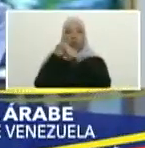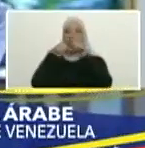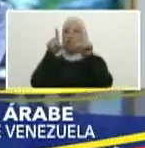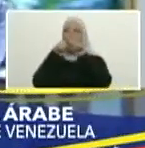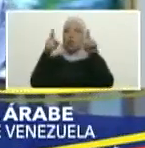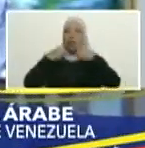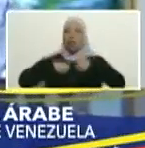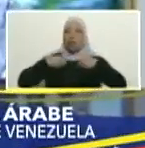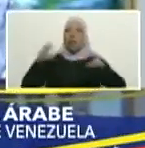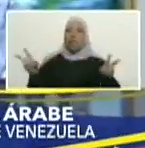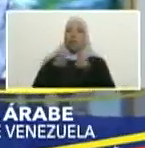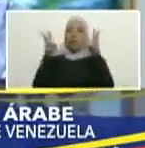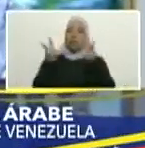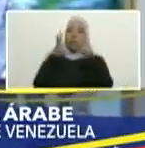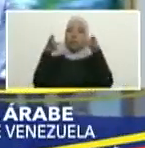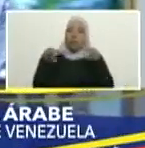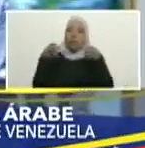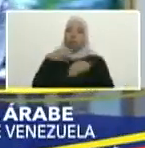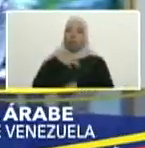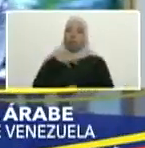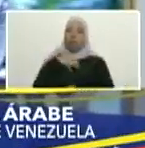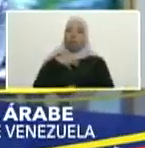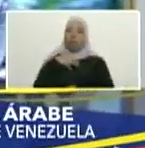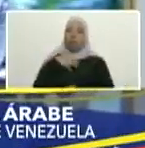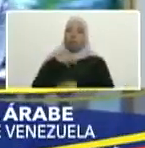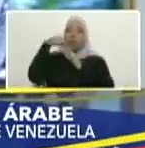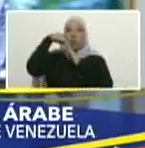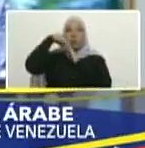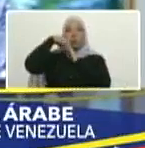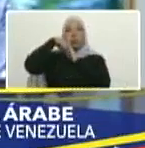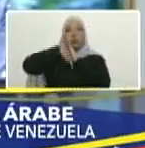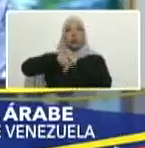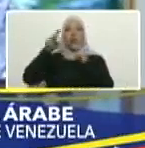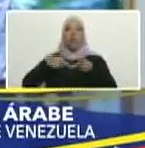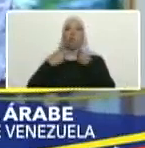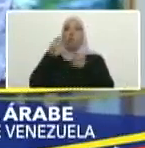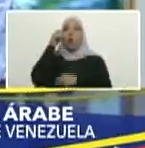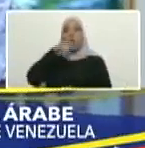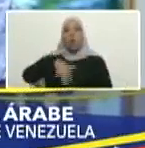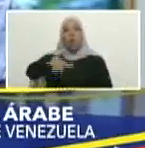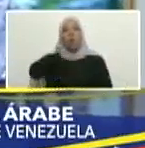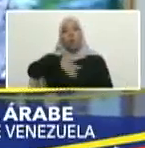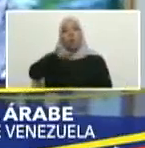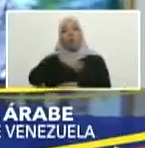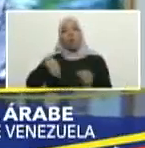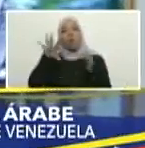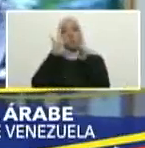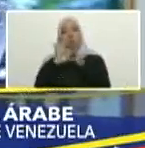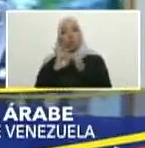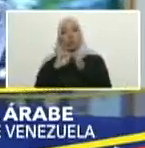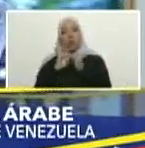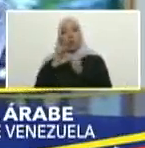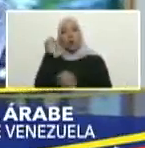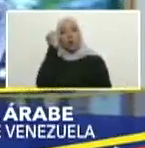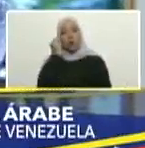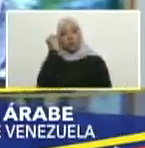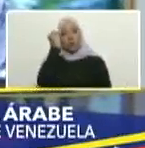a la victoria, porque está arraigado en la voluntad de un pueblo unido y